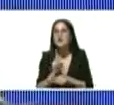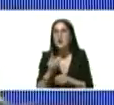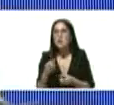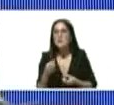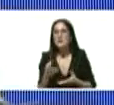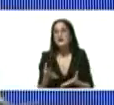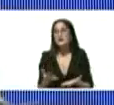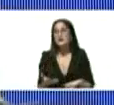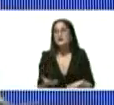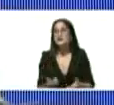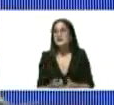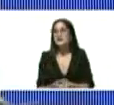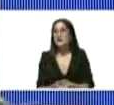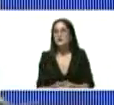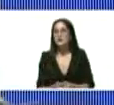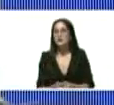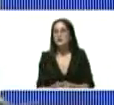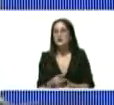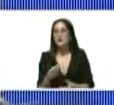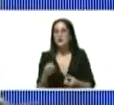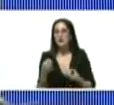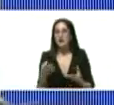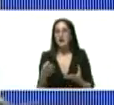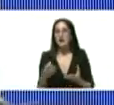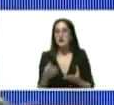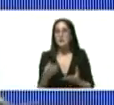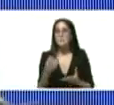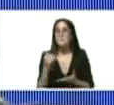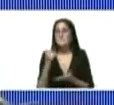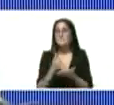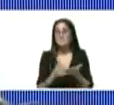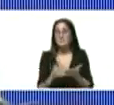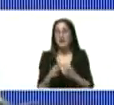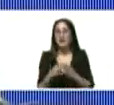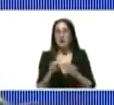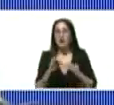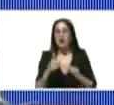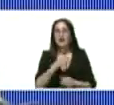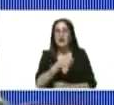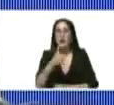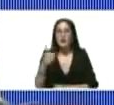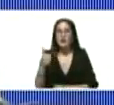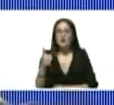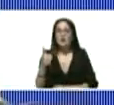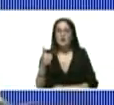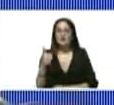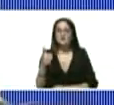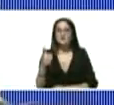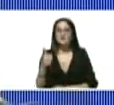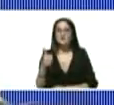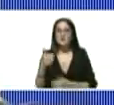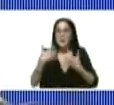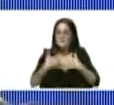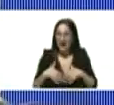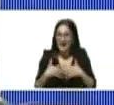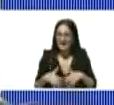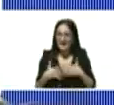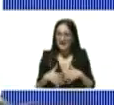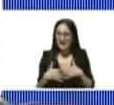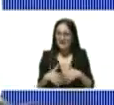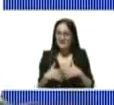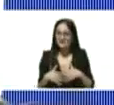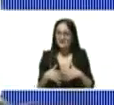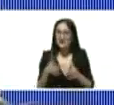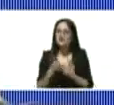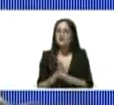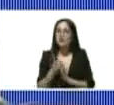cadenas productivas. O sea, un arancel para toda la cadena, para cada uno de los bienes de capital, maquinaria específica, que tienen